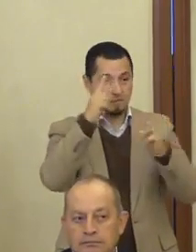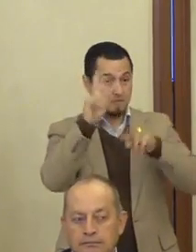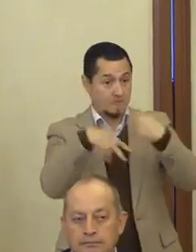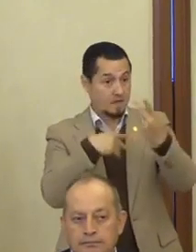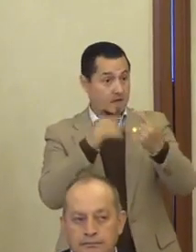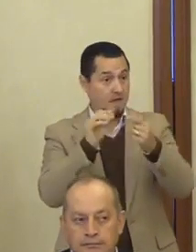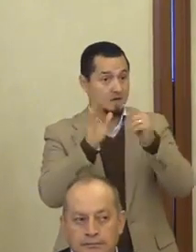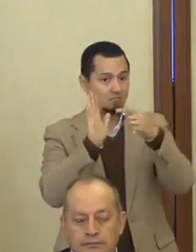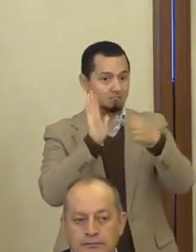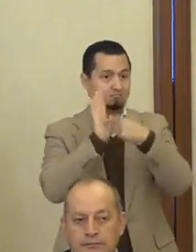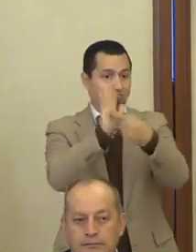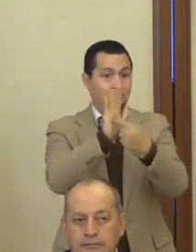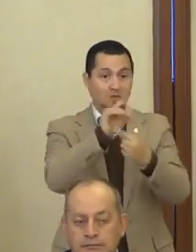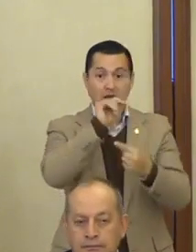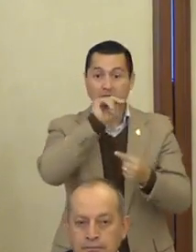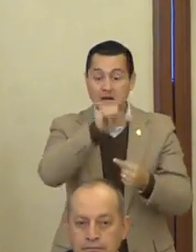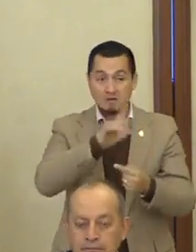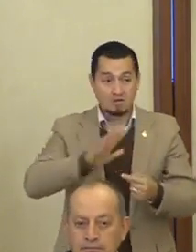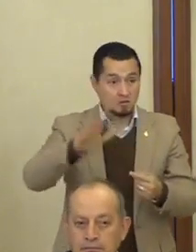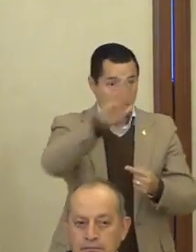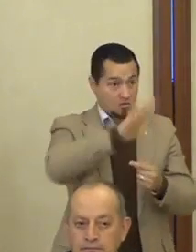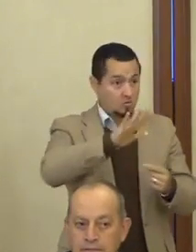Jalisco y cuál fue el proceso